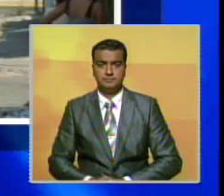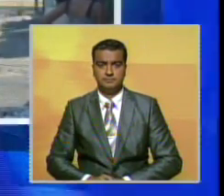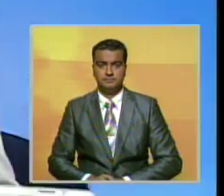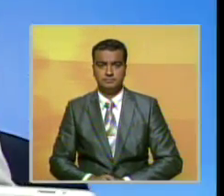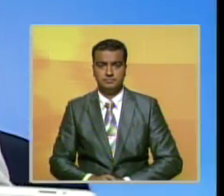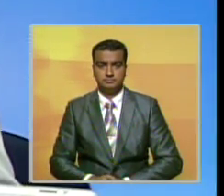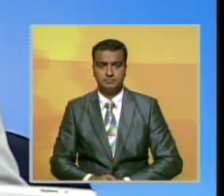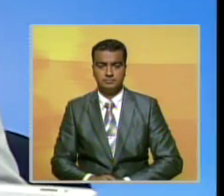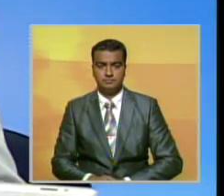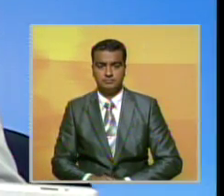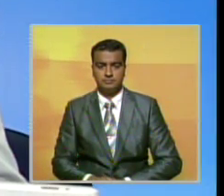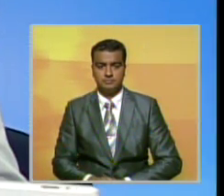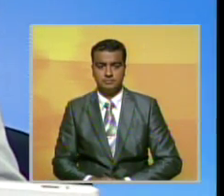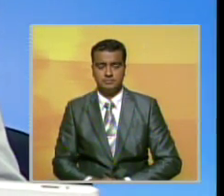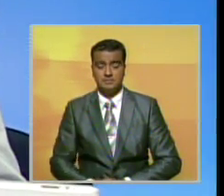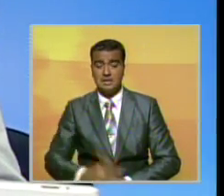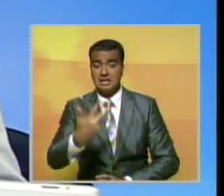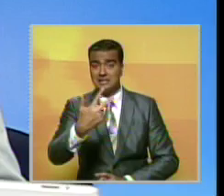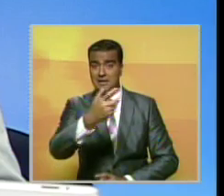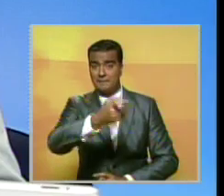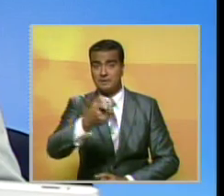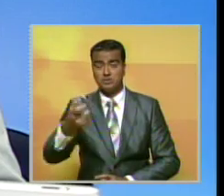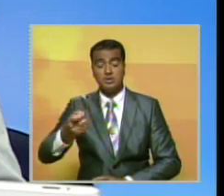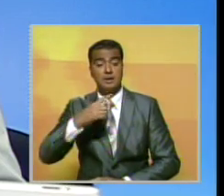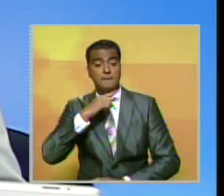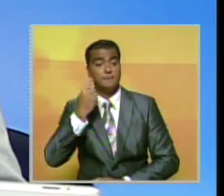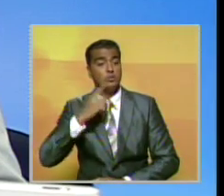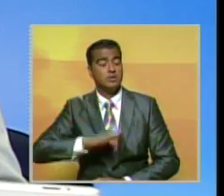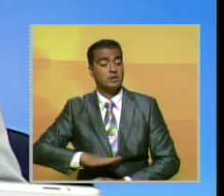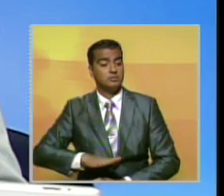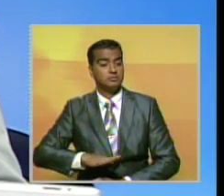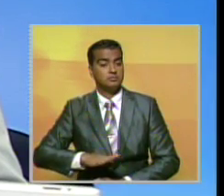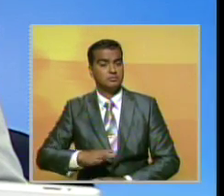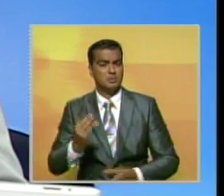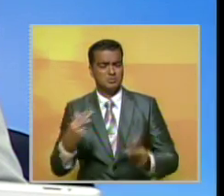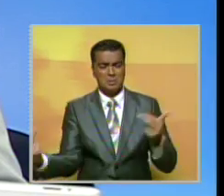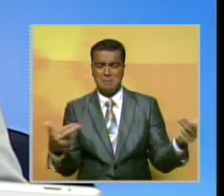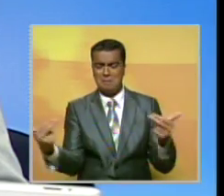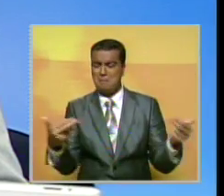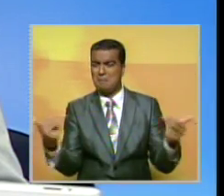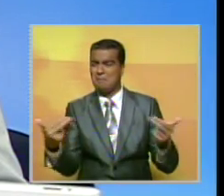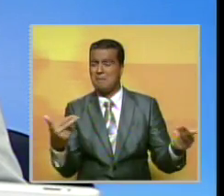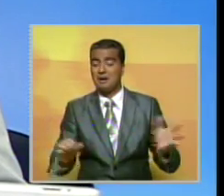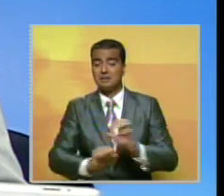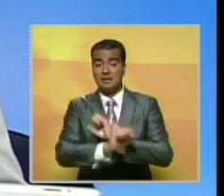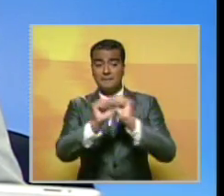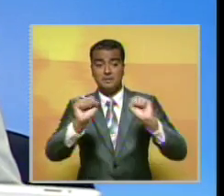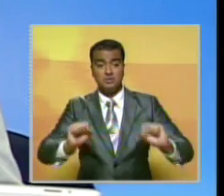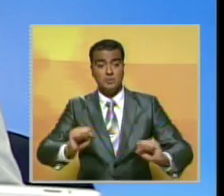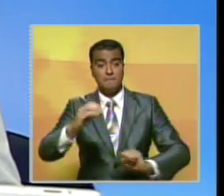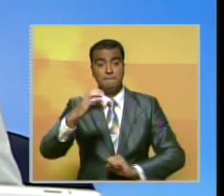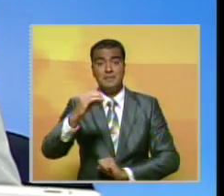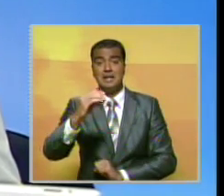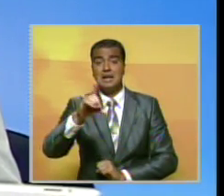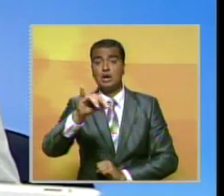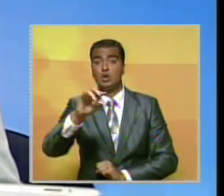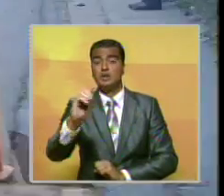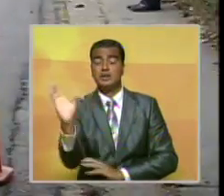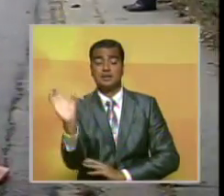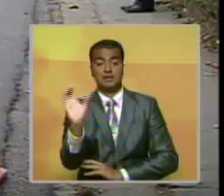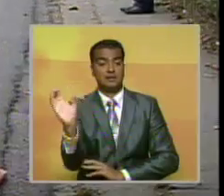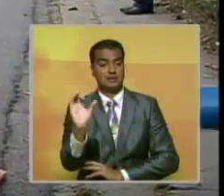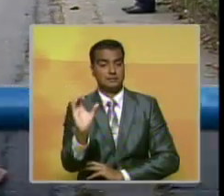perdigones. 3 delincuentes ultimados fue el saldo de un intenso tiroteo registrado esta madrugada en la urbanización La Colina, aquí en